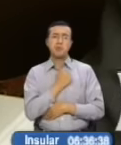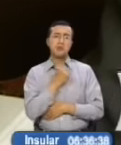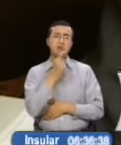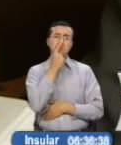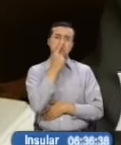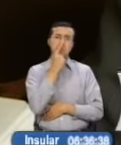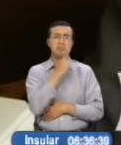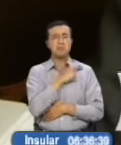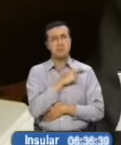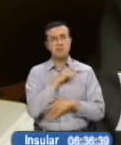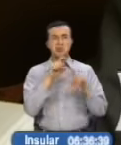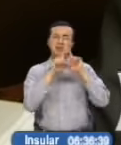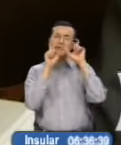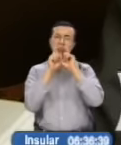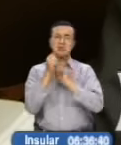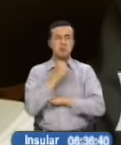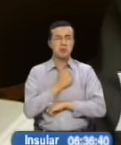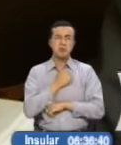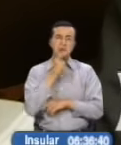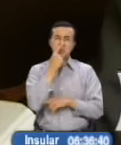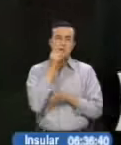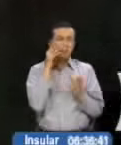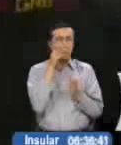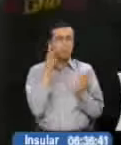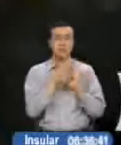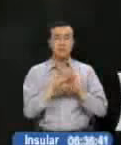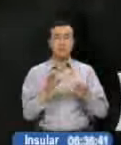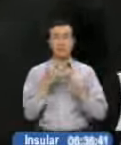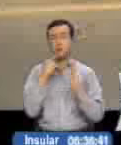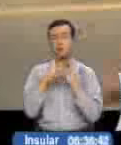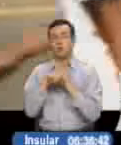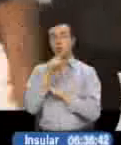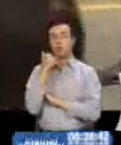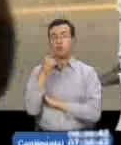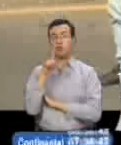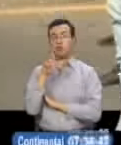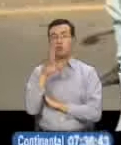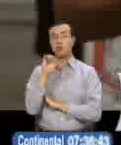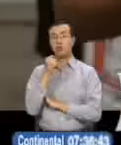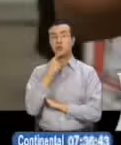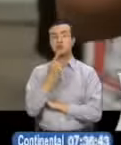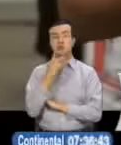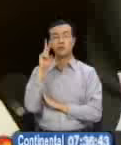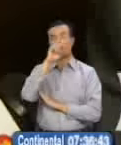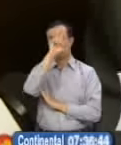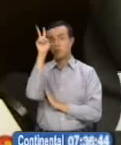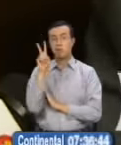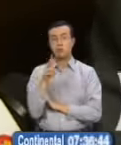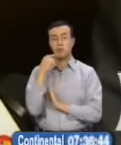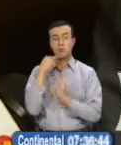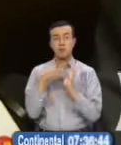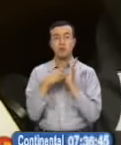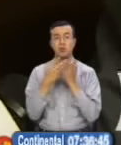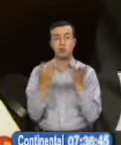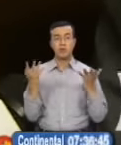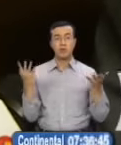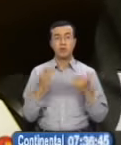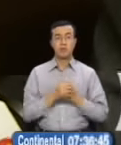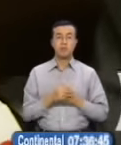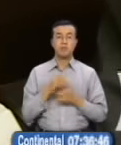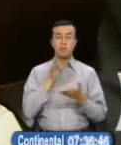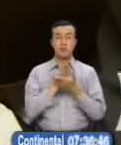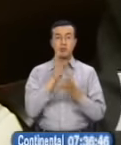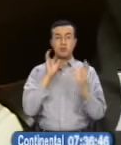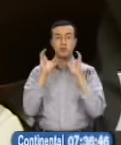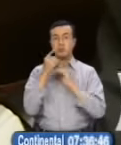a determinadas empresas, a determinadas transnacionales. Otro ejemplo que cita Lucas es lo que sucede en Venezuela. Hay una intención de los medios